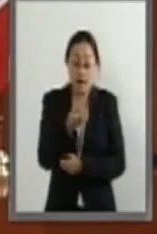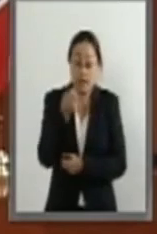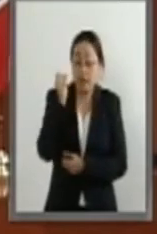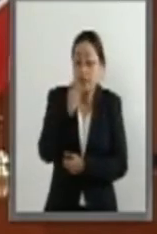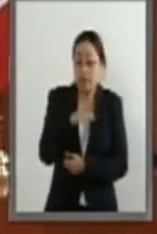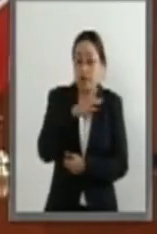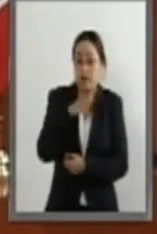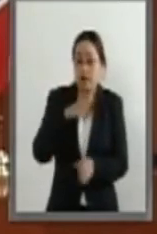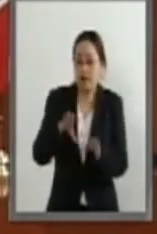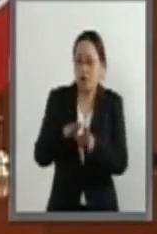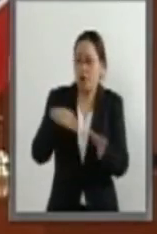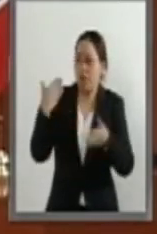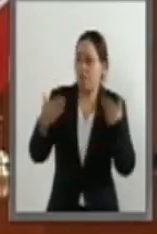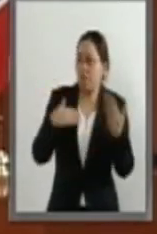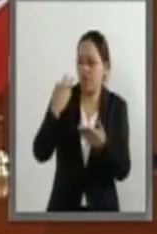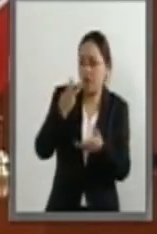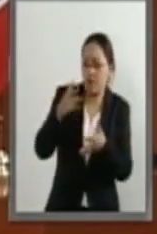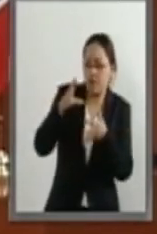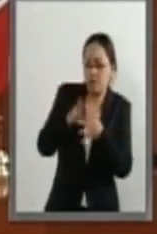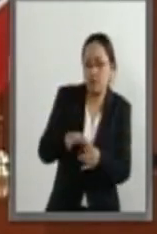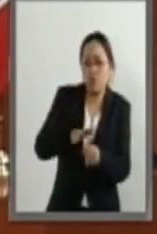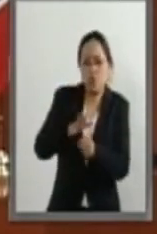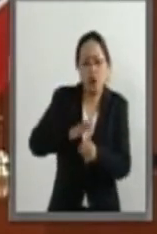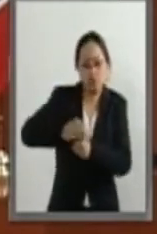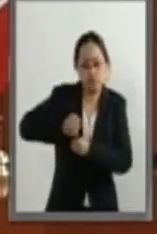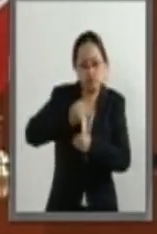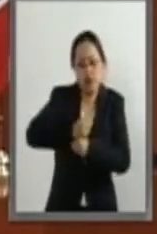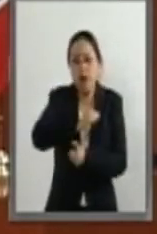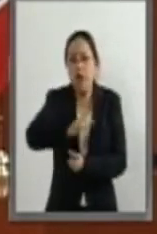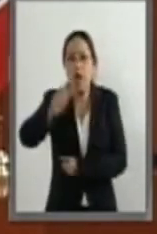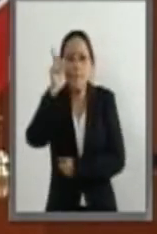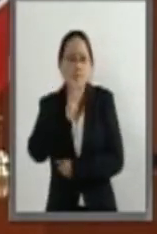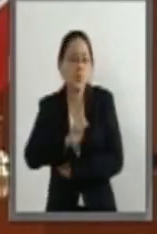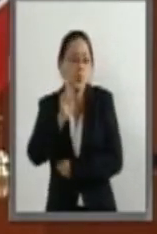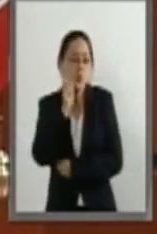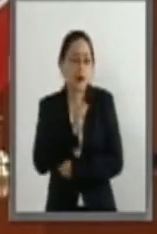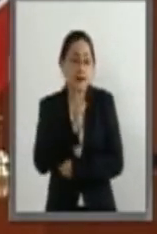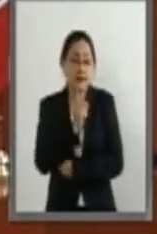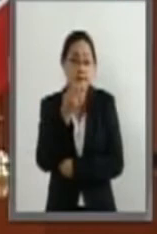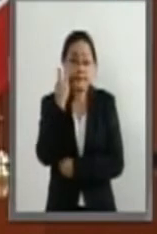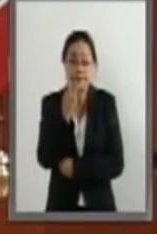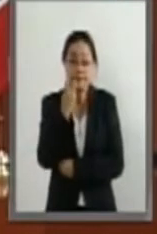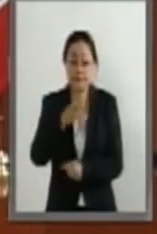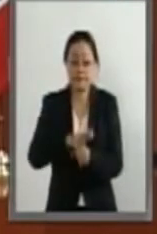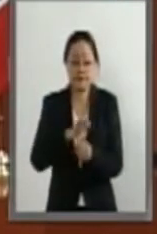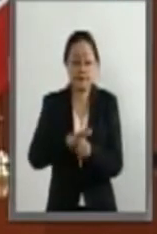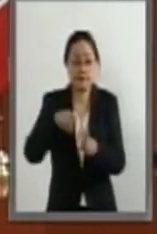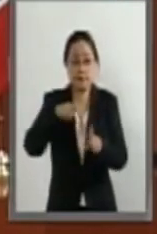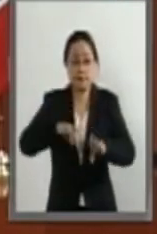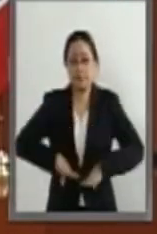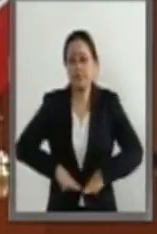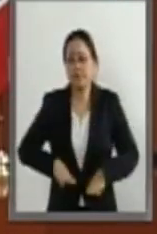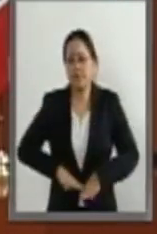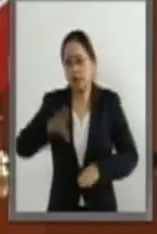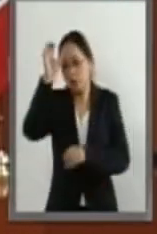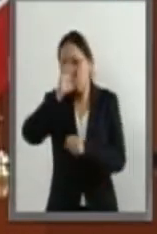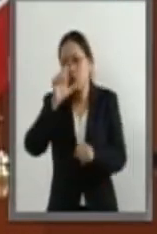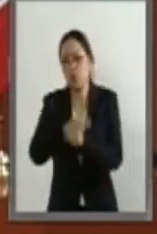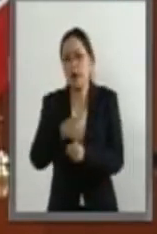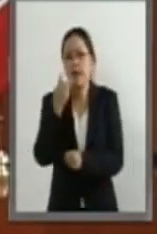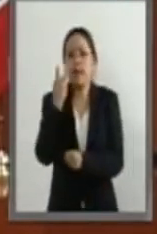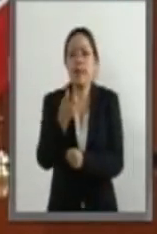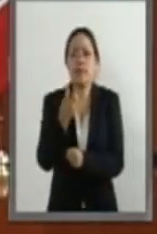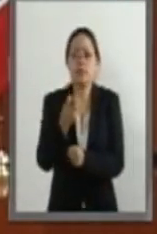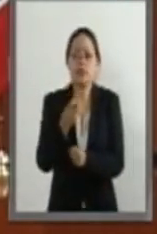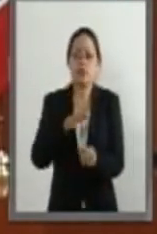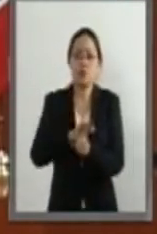del entretenimiento. Es la violencia contra la mujer y como un rasgo cultural, sino